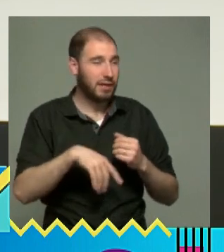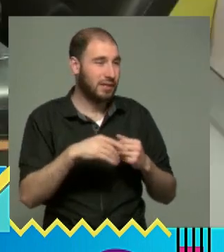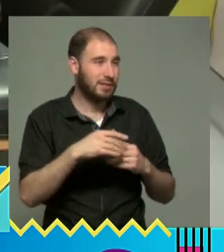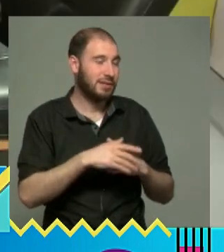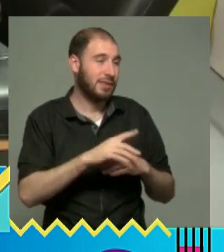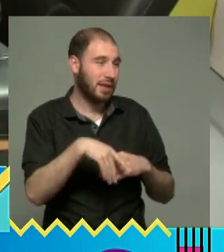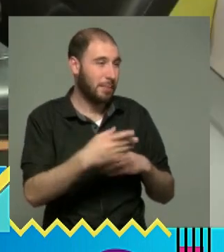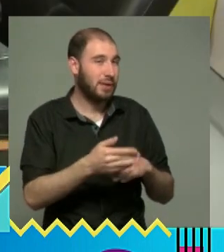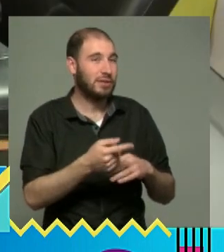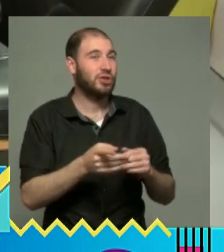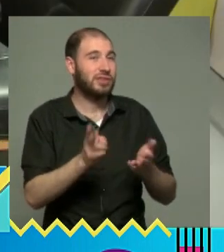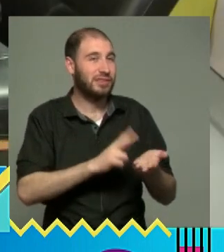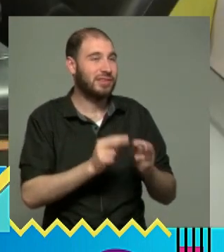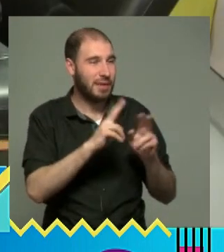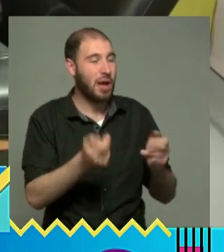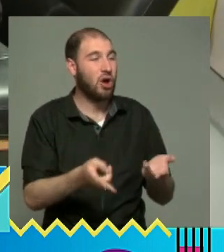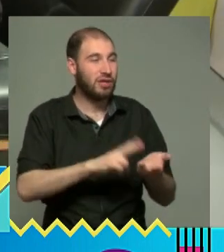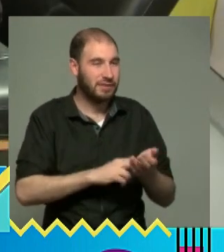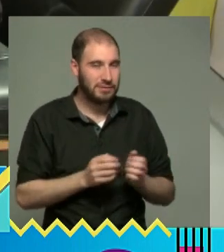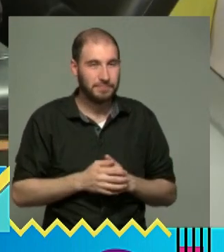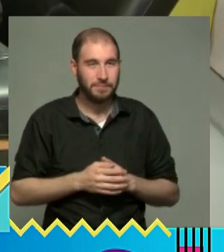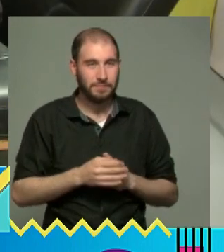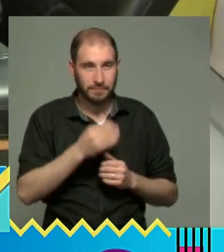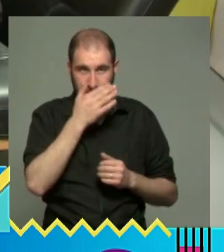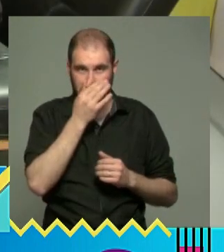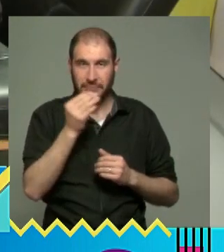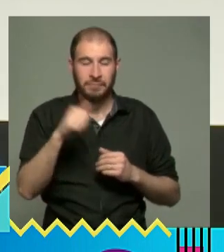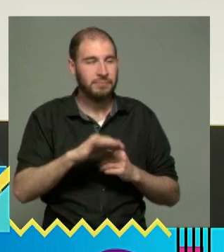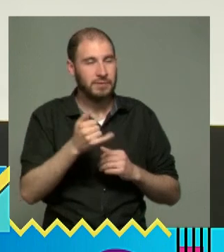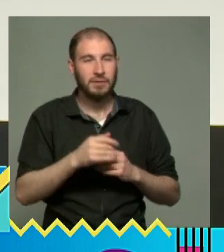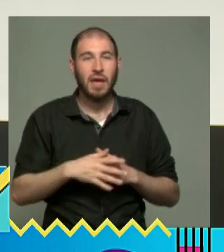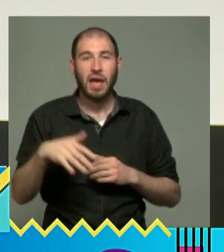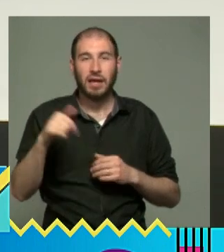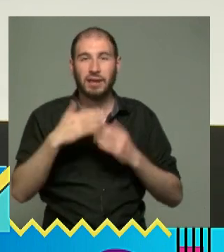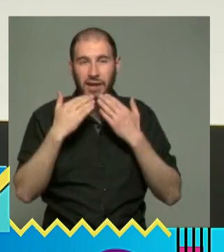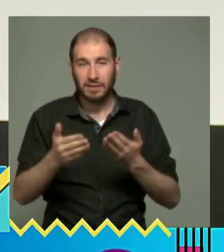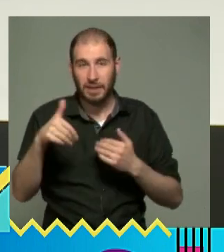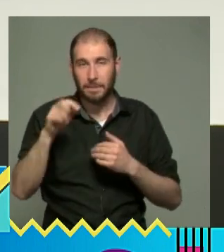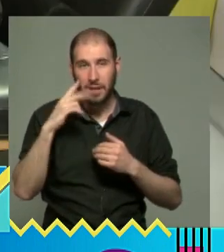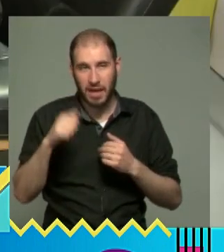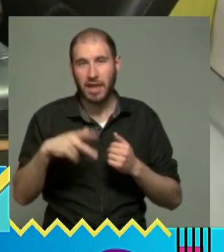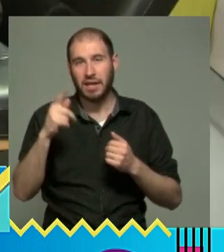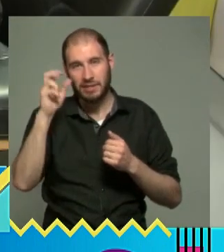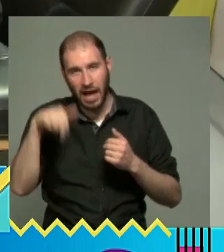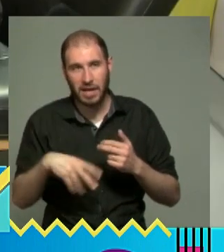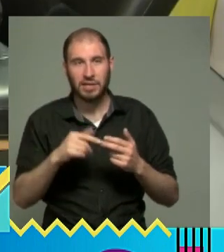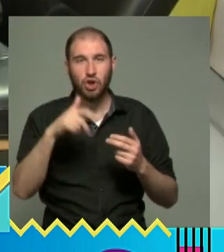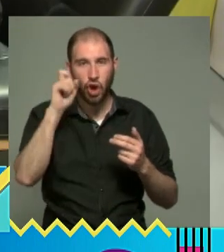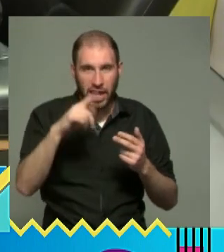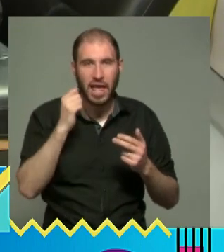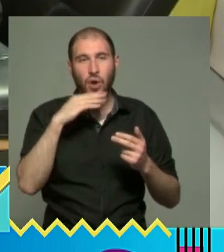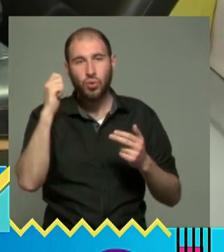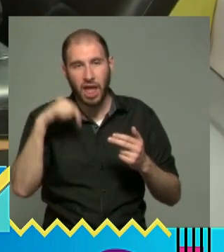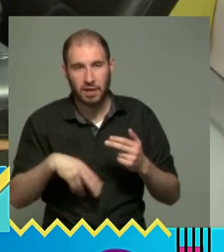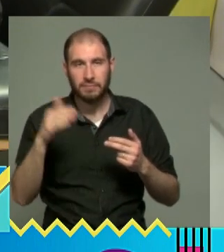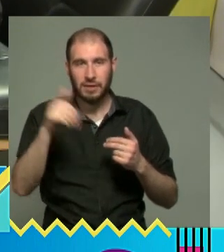que retomar con esta temática, siempre hay mucha tela para cortar. Exactamente. Bueno, agradecerte, Mariana, también a Karen, a Noelia y a Julián por